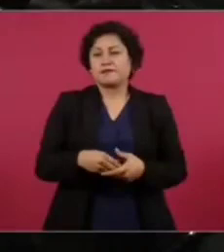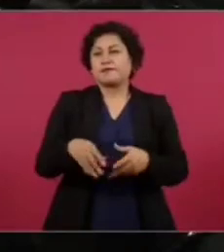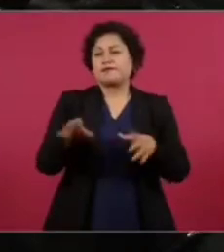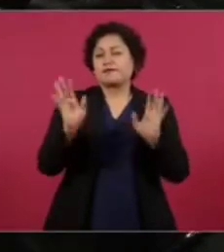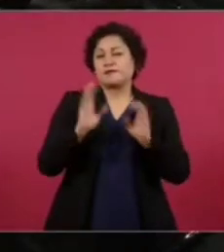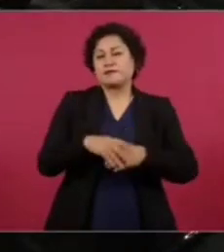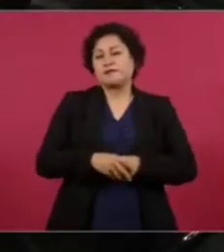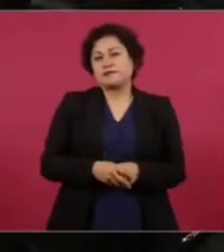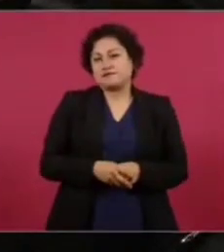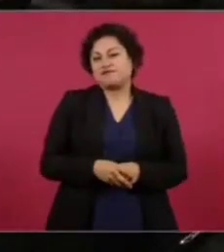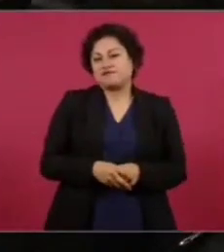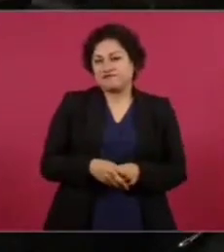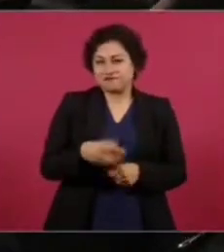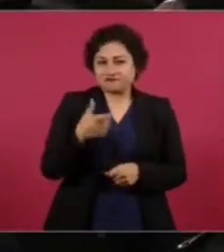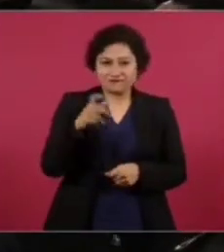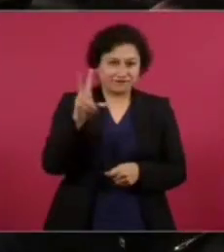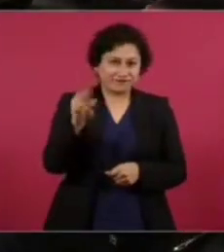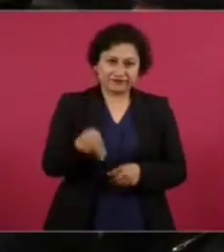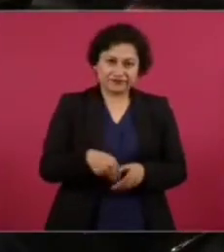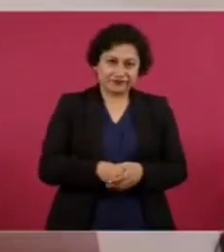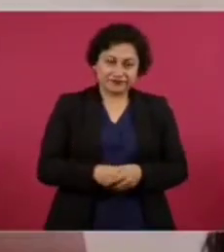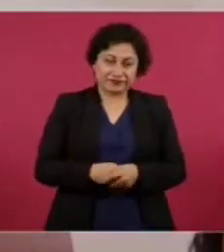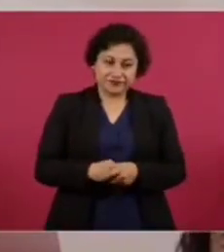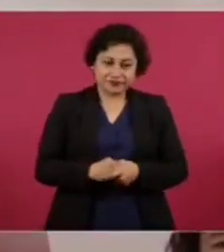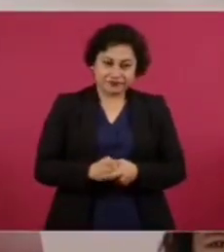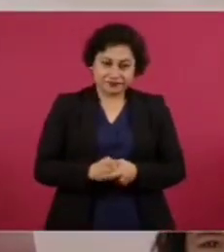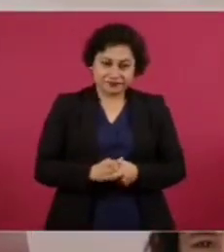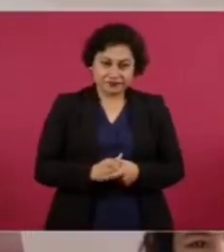No, no